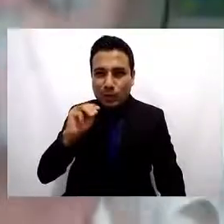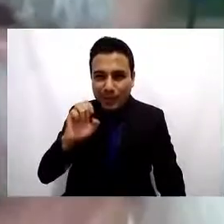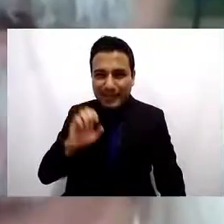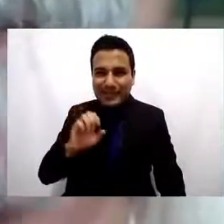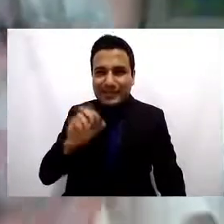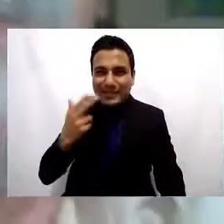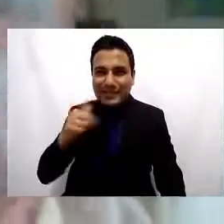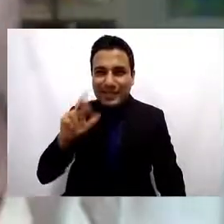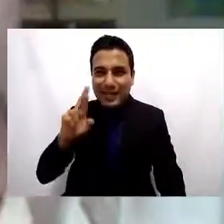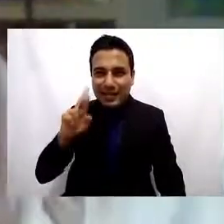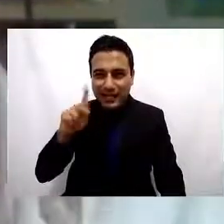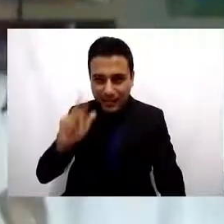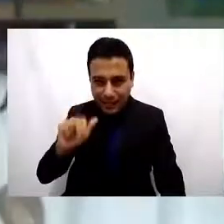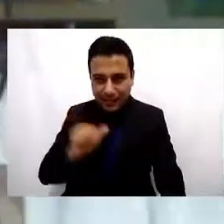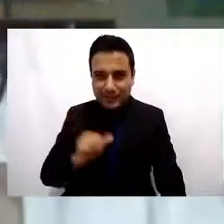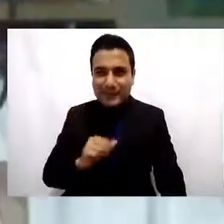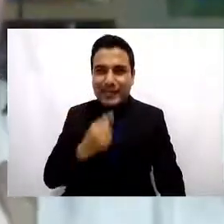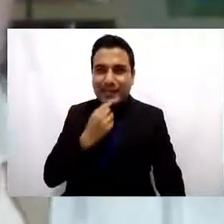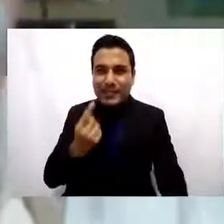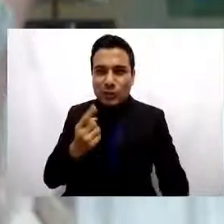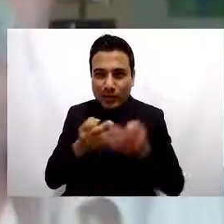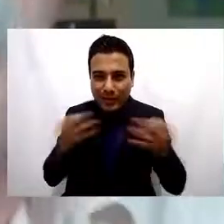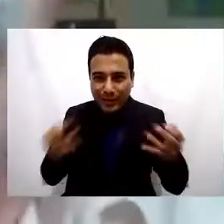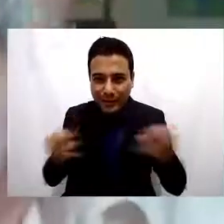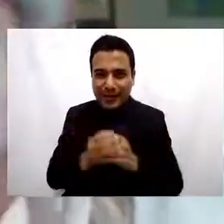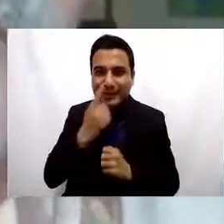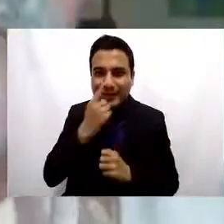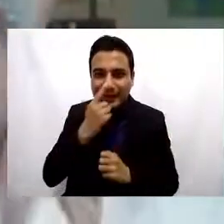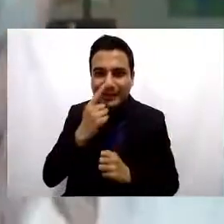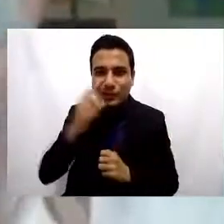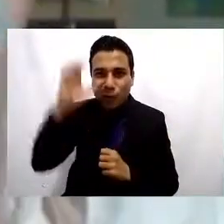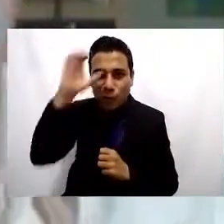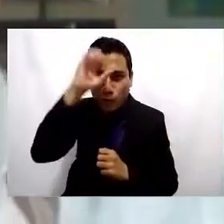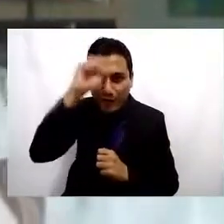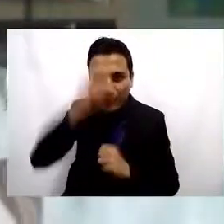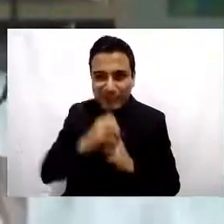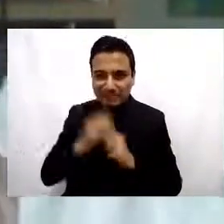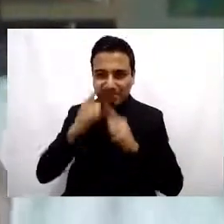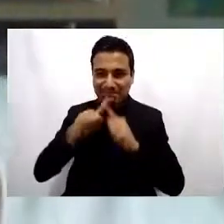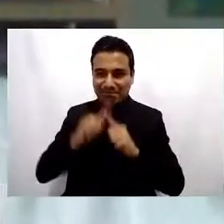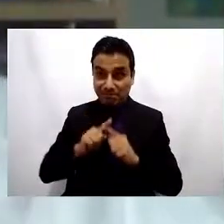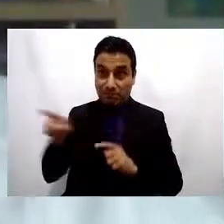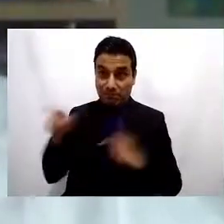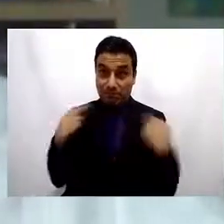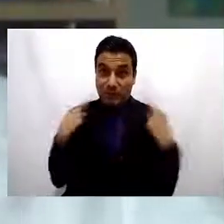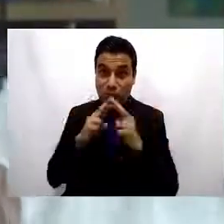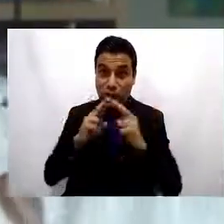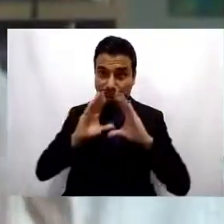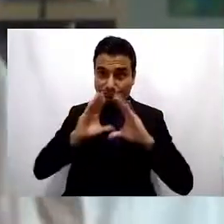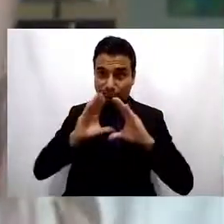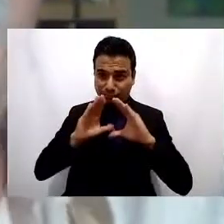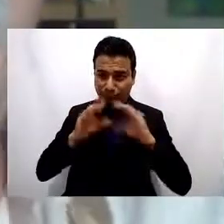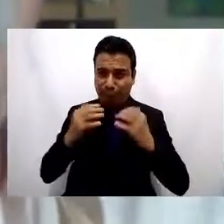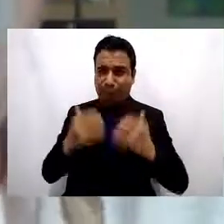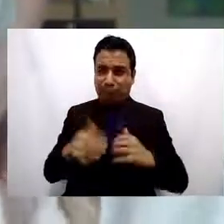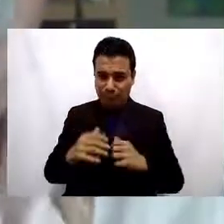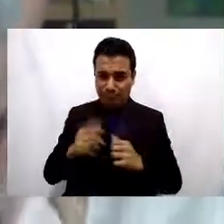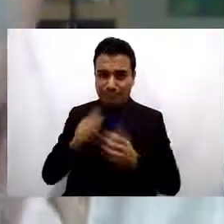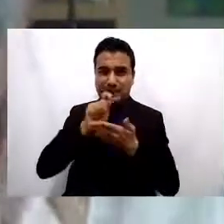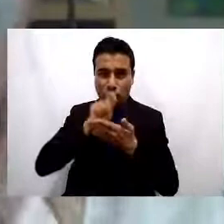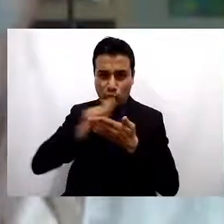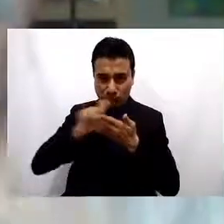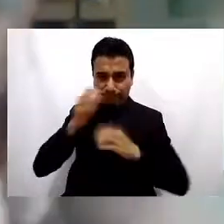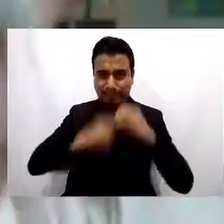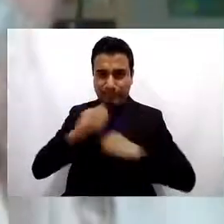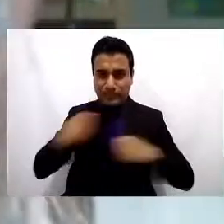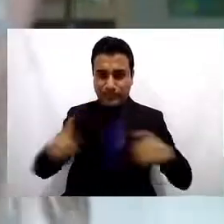Argentino, Terrenal, La Vis Cómica, pero además un docente con el que se han formado en escritura dramática,